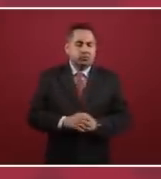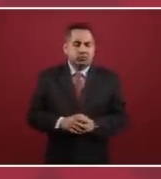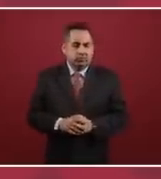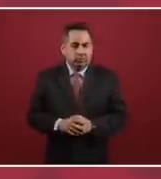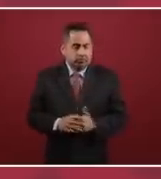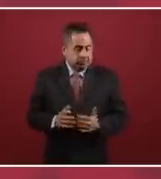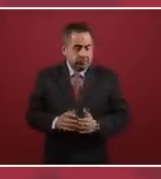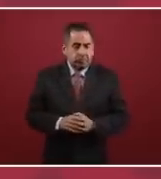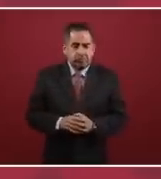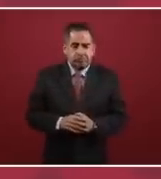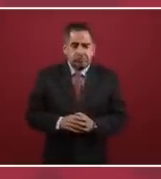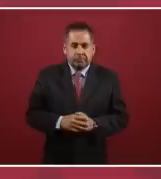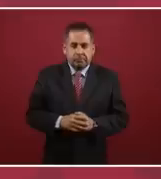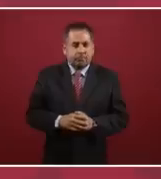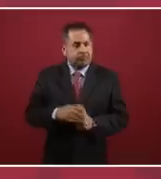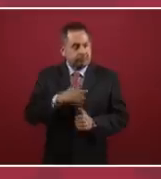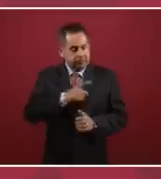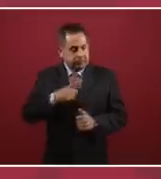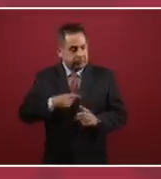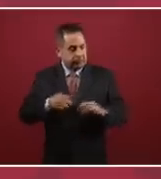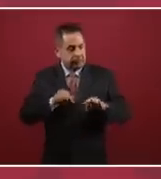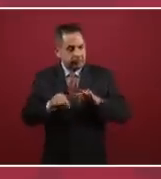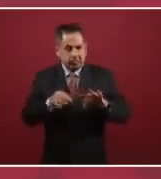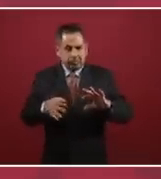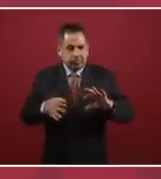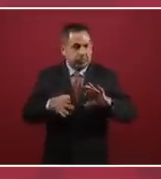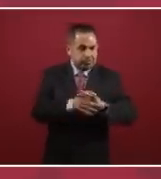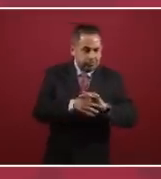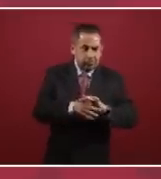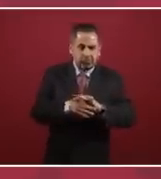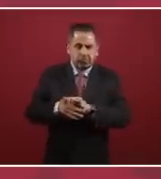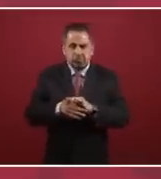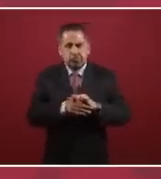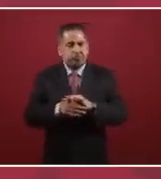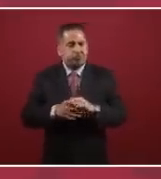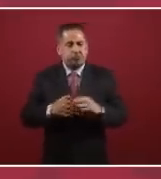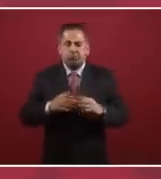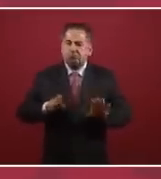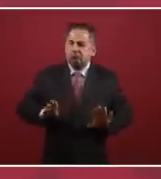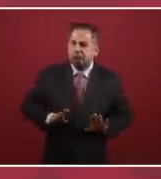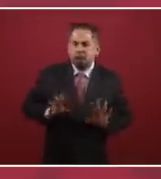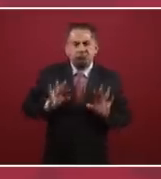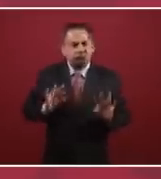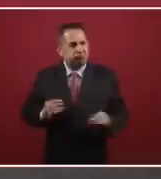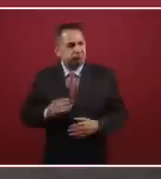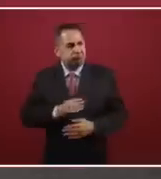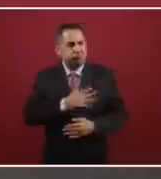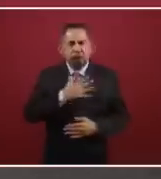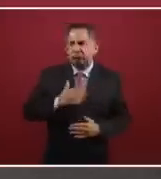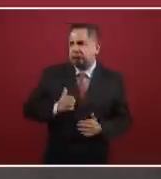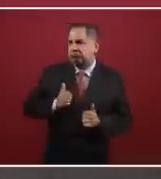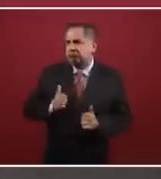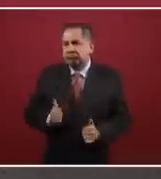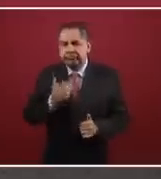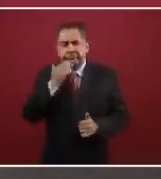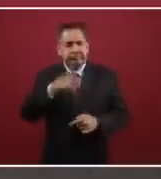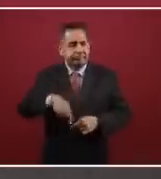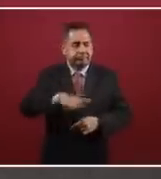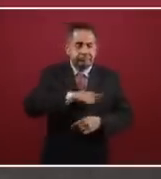que haya trabajo, que haya bienestar, que se atienda a los